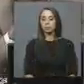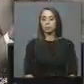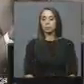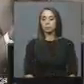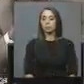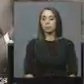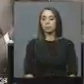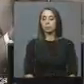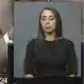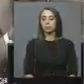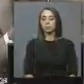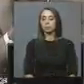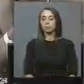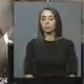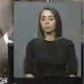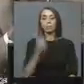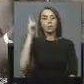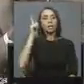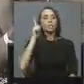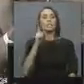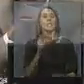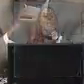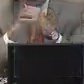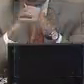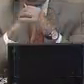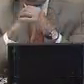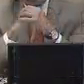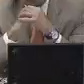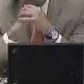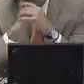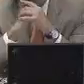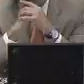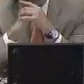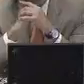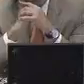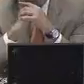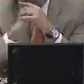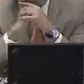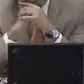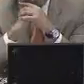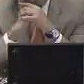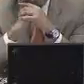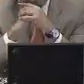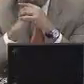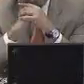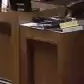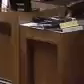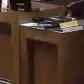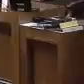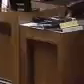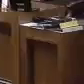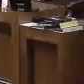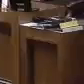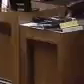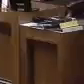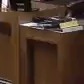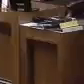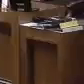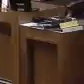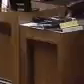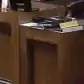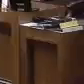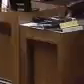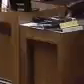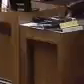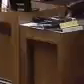hay un montón de trabajadores afuera que quieren presenciar esta votación a ver silencio en las